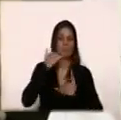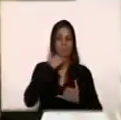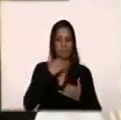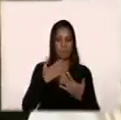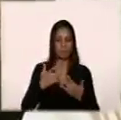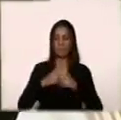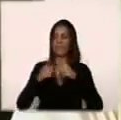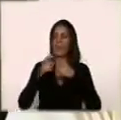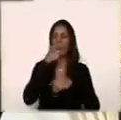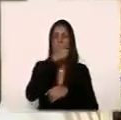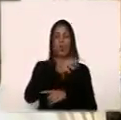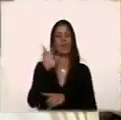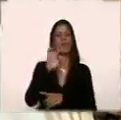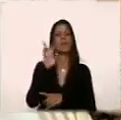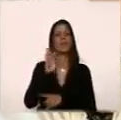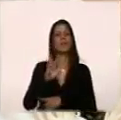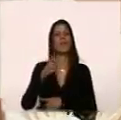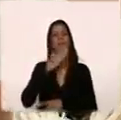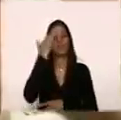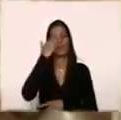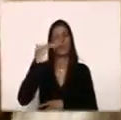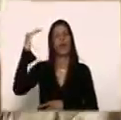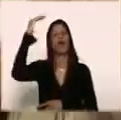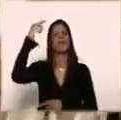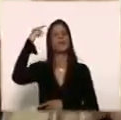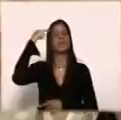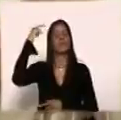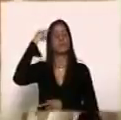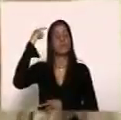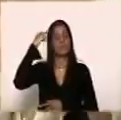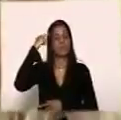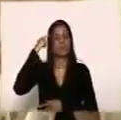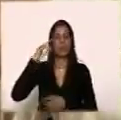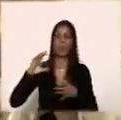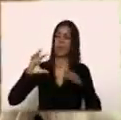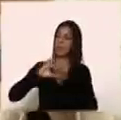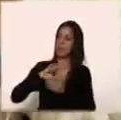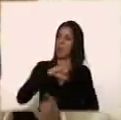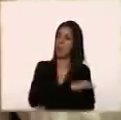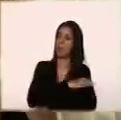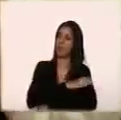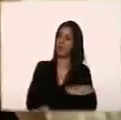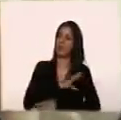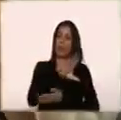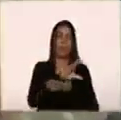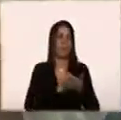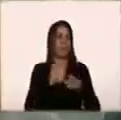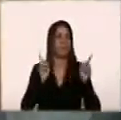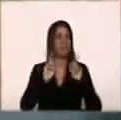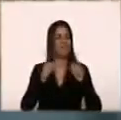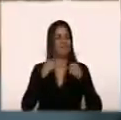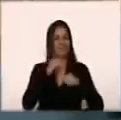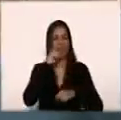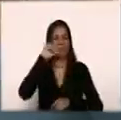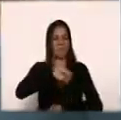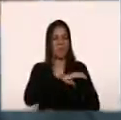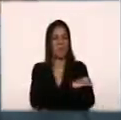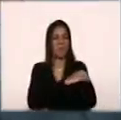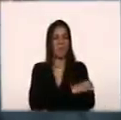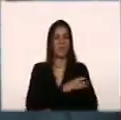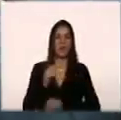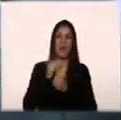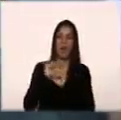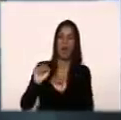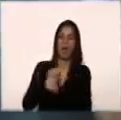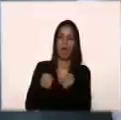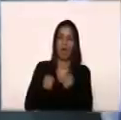del pueblo venezolano, que nunca más seguirá a esa derecha corrupta, integrada por bandidos, apátrida, que quieren